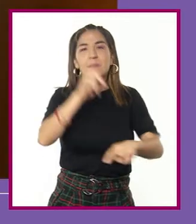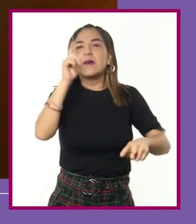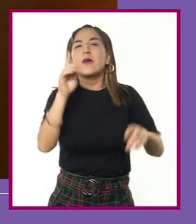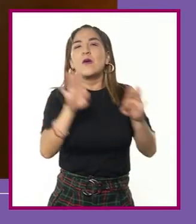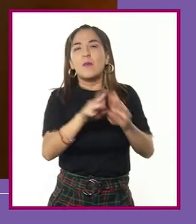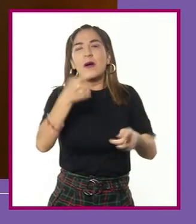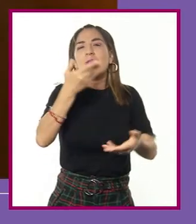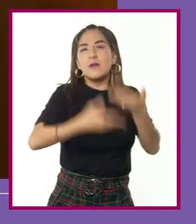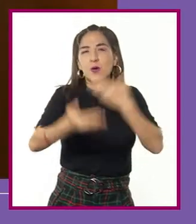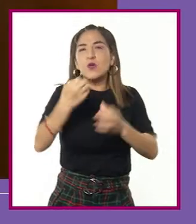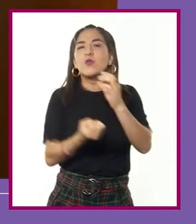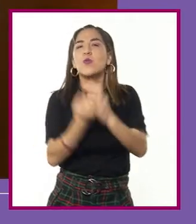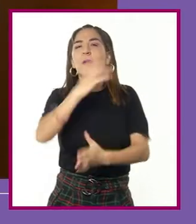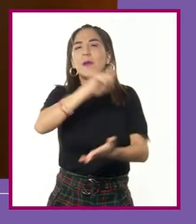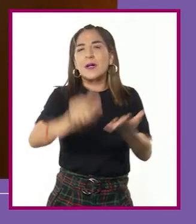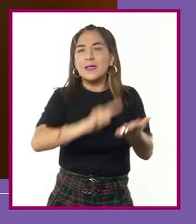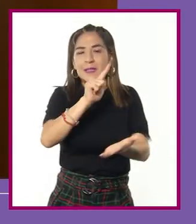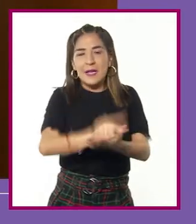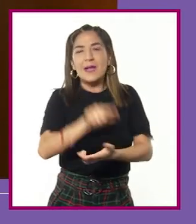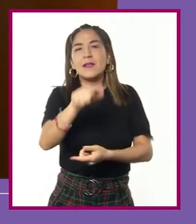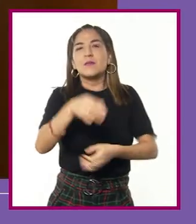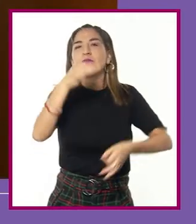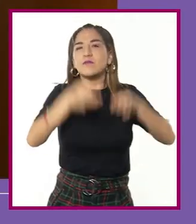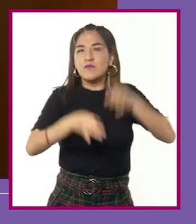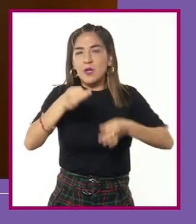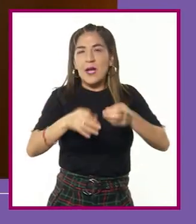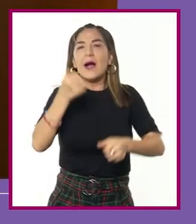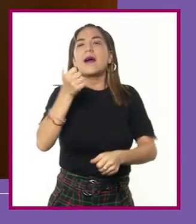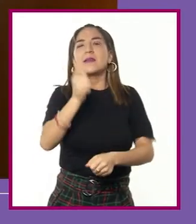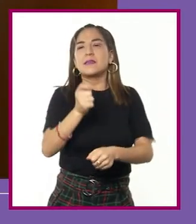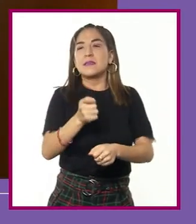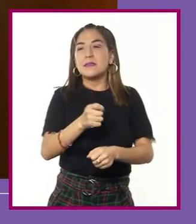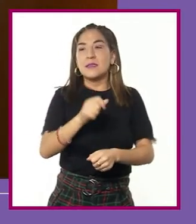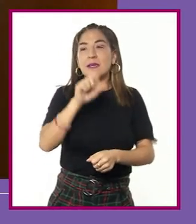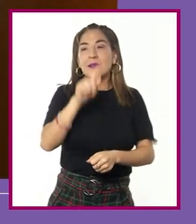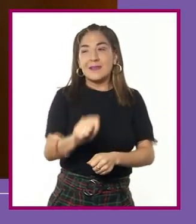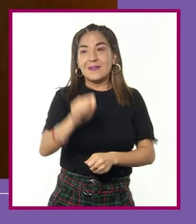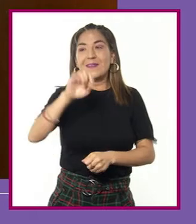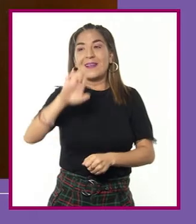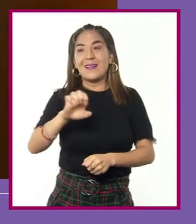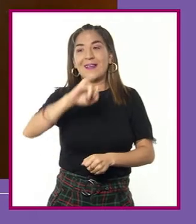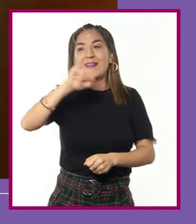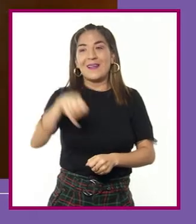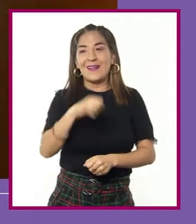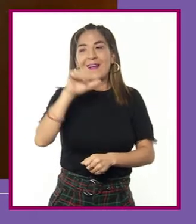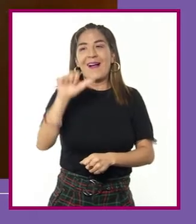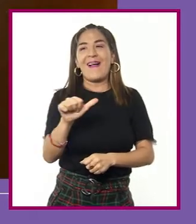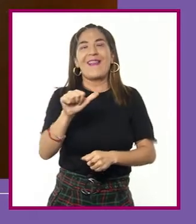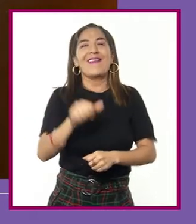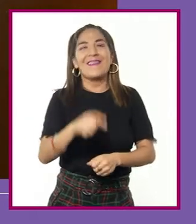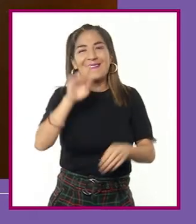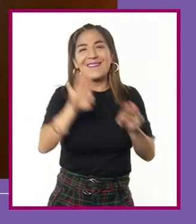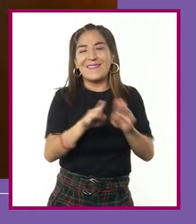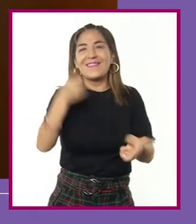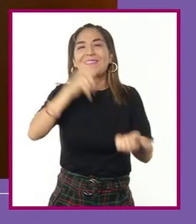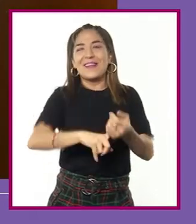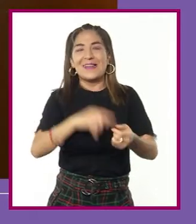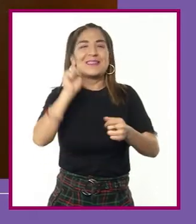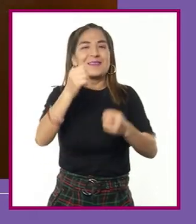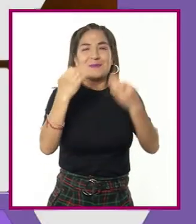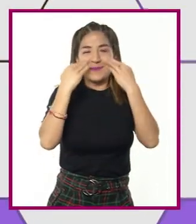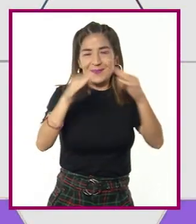esta nueva ley, el Tribunal Federal de Justicia Administrativa es la instancia encargada de sancionar a las y los servidores públicos.